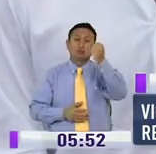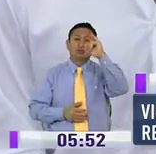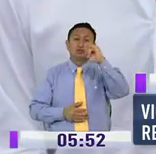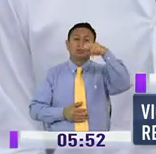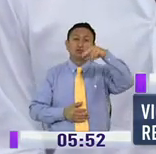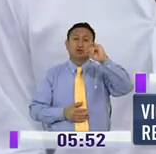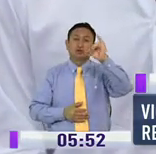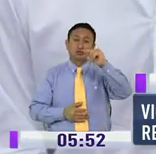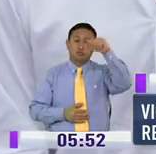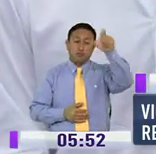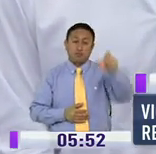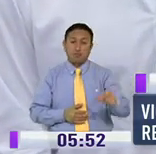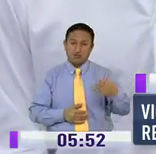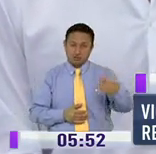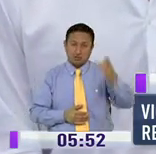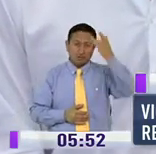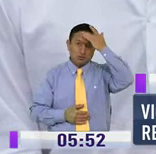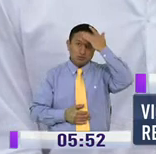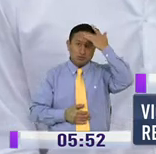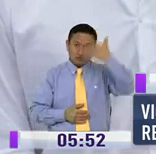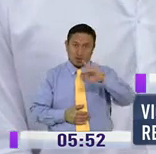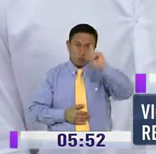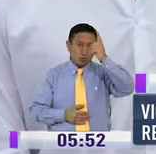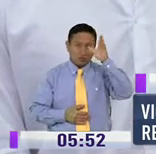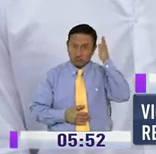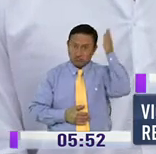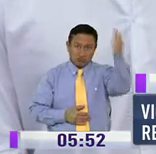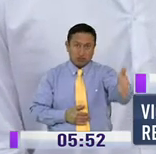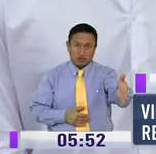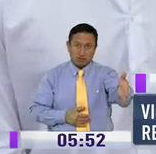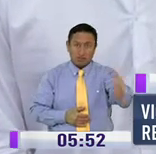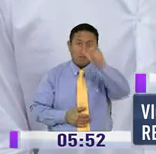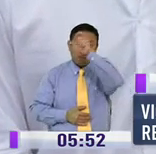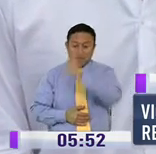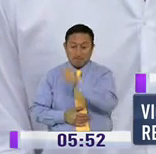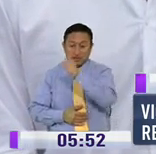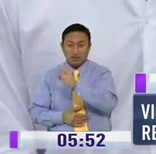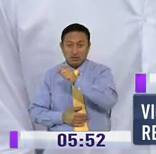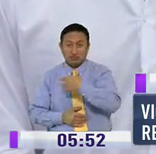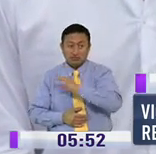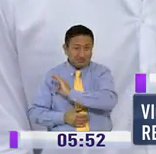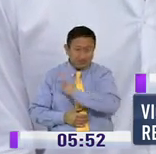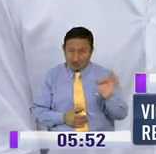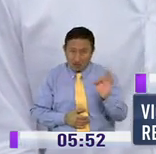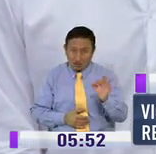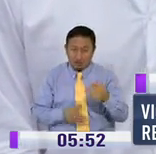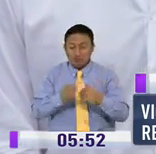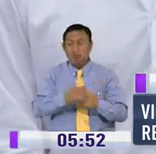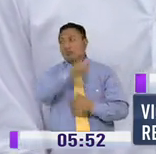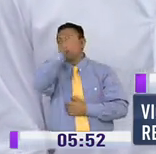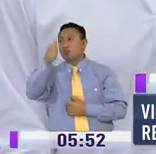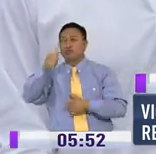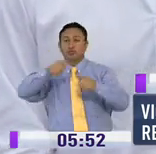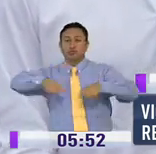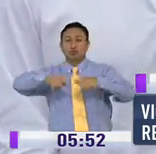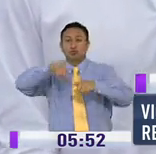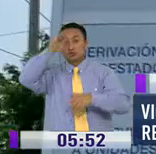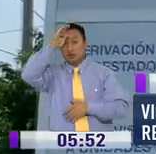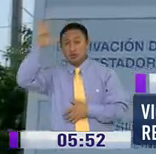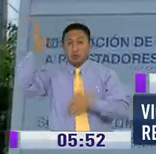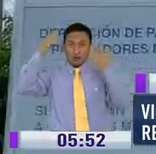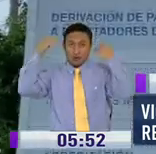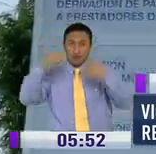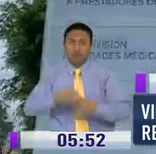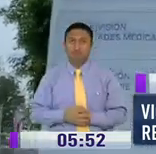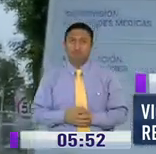para pacientes con la enfermedad, con coronavirus. Todos los pacientes que no tienen coronavirus van a ser trasladados al hospital Guayaquil.